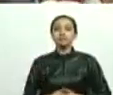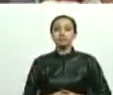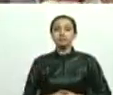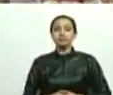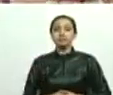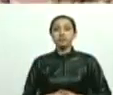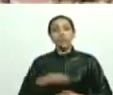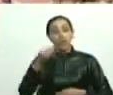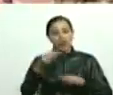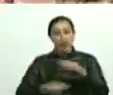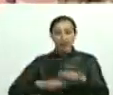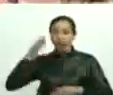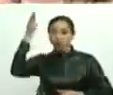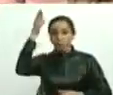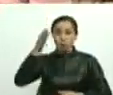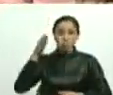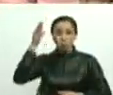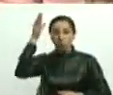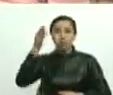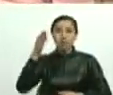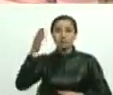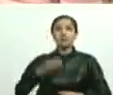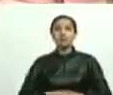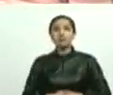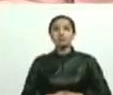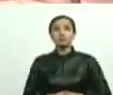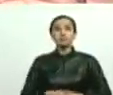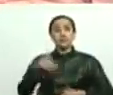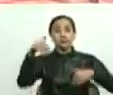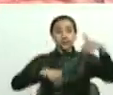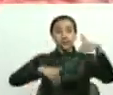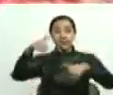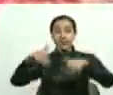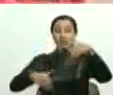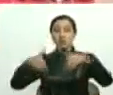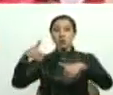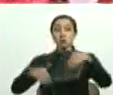Hagan conciencia, compañeros. Son unas elecciones marcadoras.